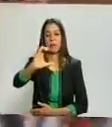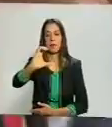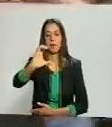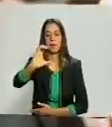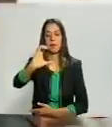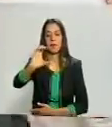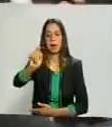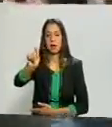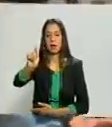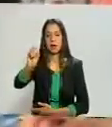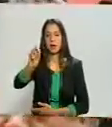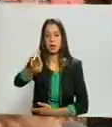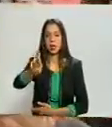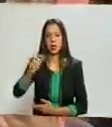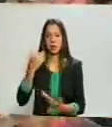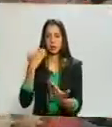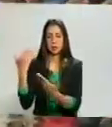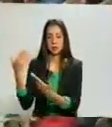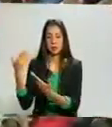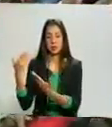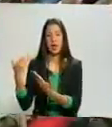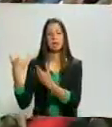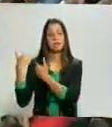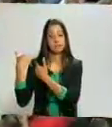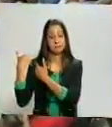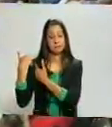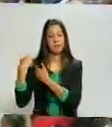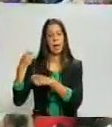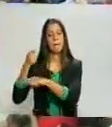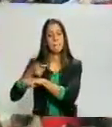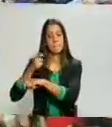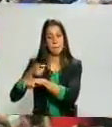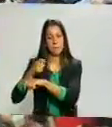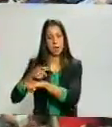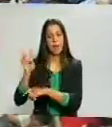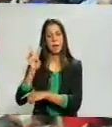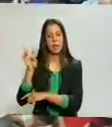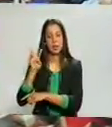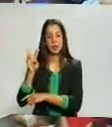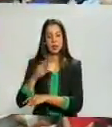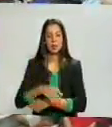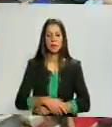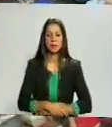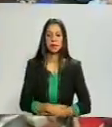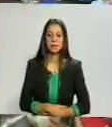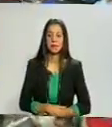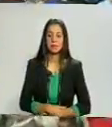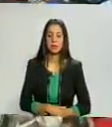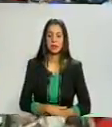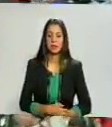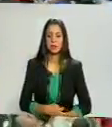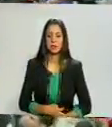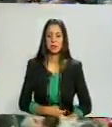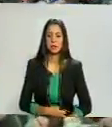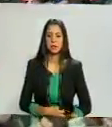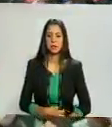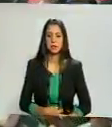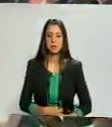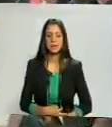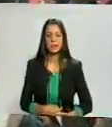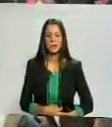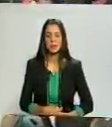que sucede en la sesión ordinaria de la Asamblea Nacional Constituyente número 36.